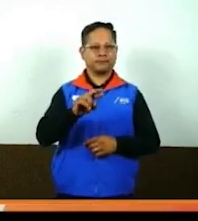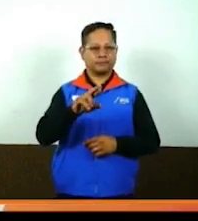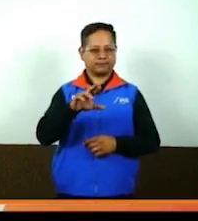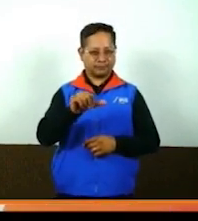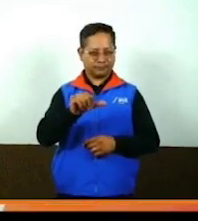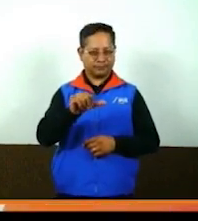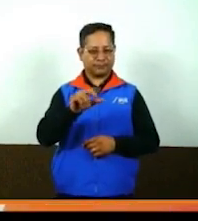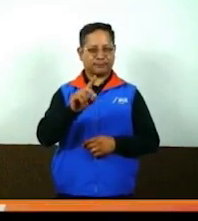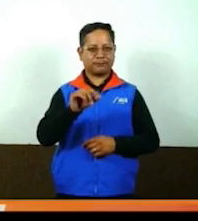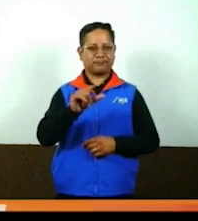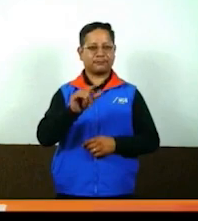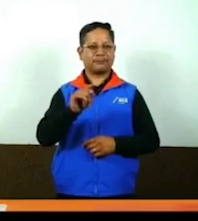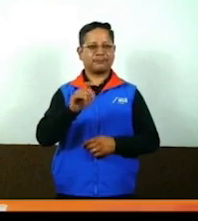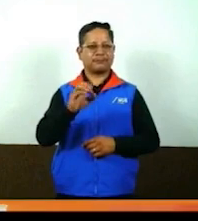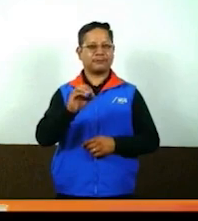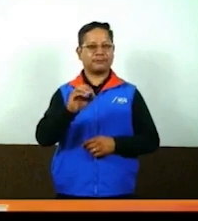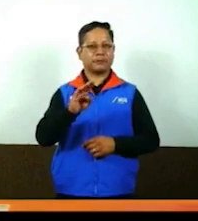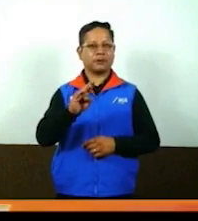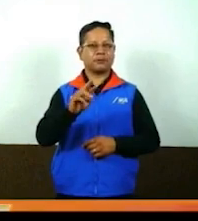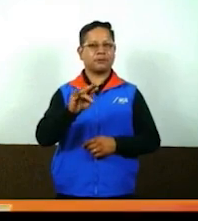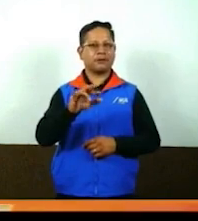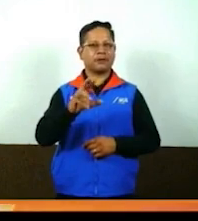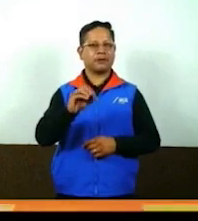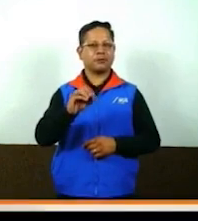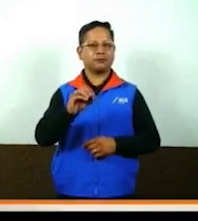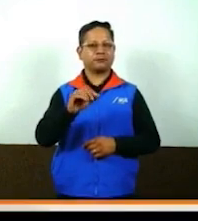Alejandra Galeto Bravo.